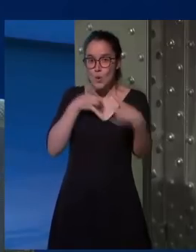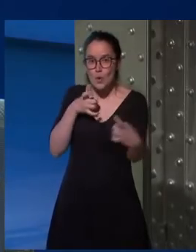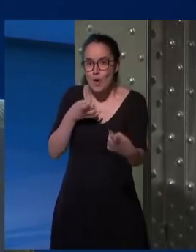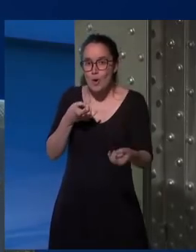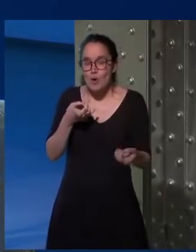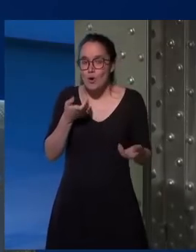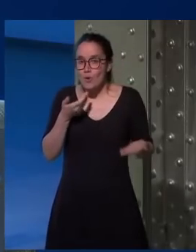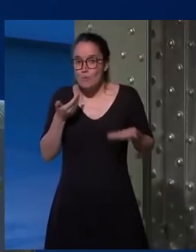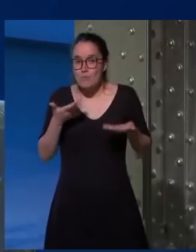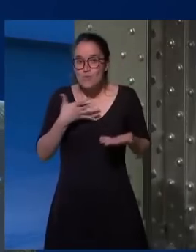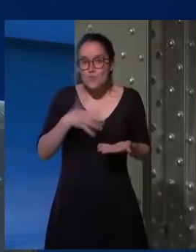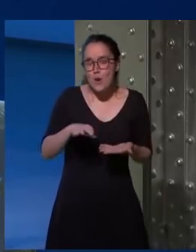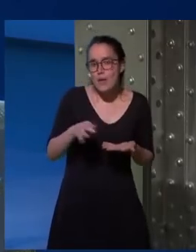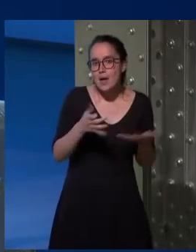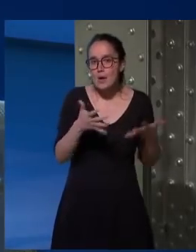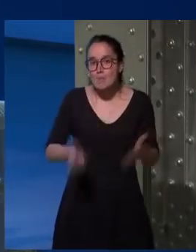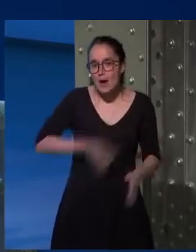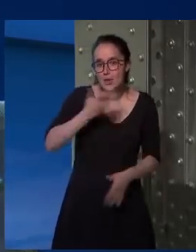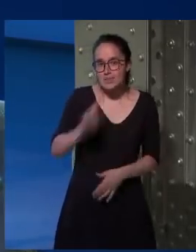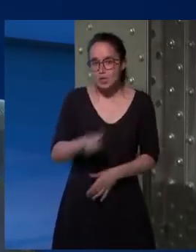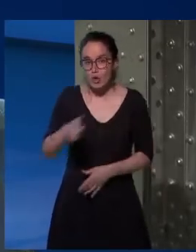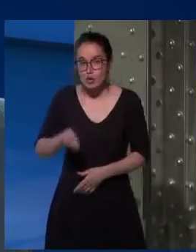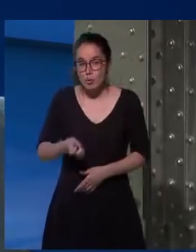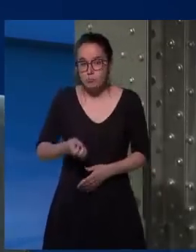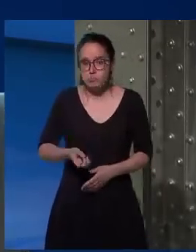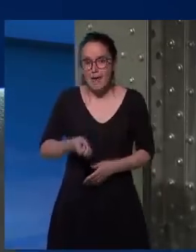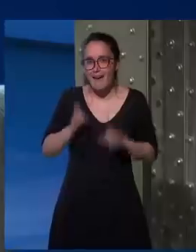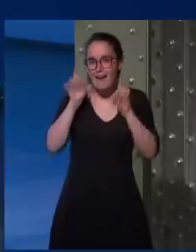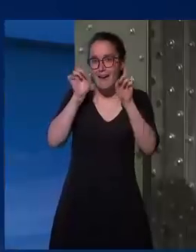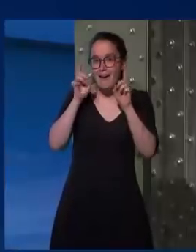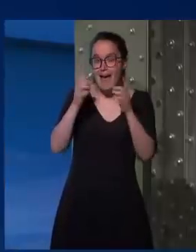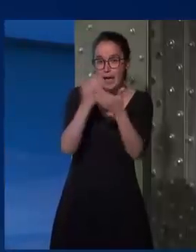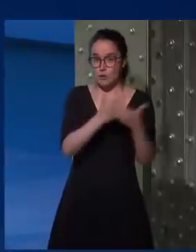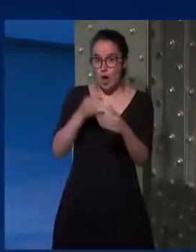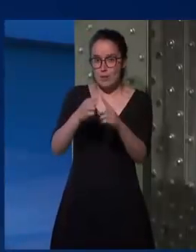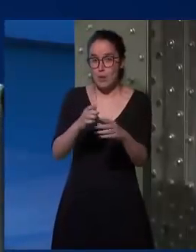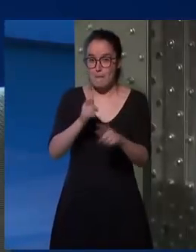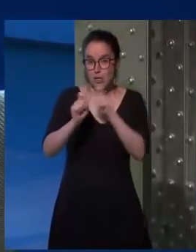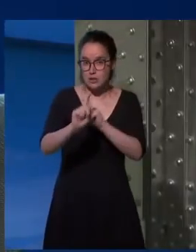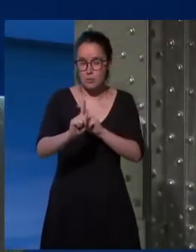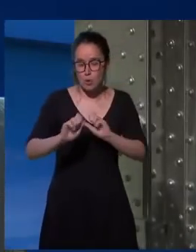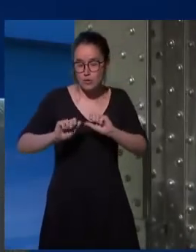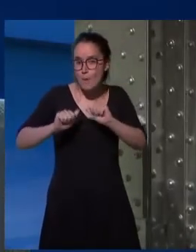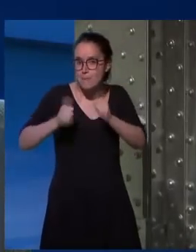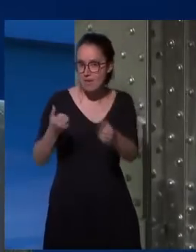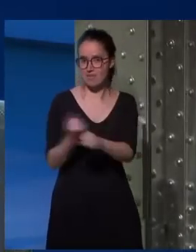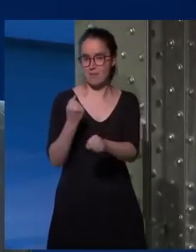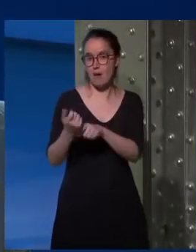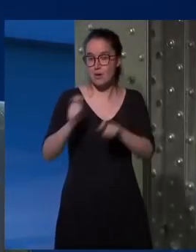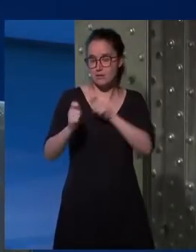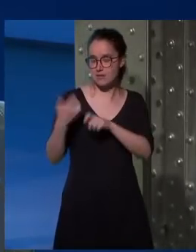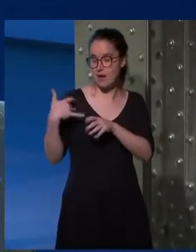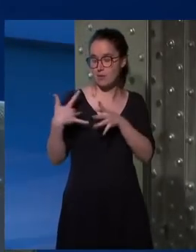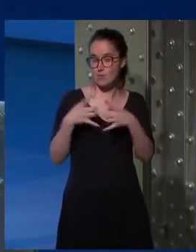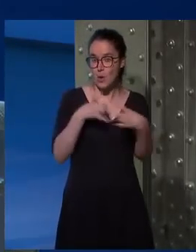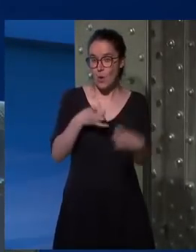igual puede ser más o menos vocacional. Yo no estudié para ser periodista, pero, por ejemplo, ¿no? Pero en el momento en que empecé a ejercer como tal, pues ya es algo que te